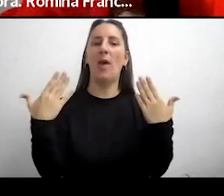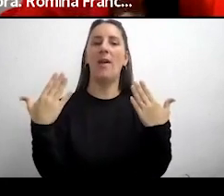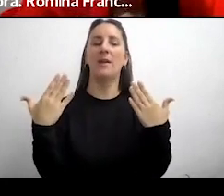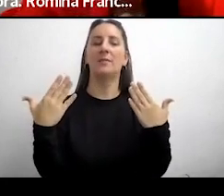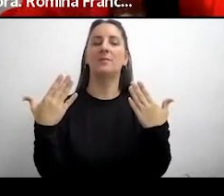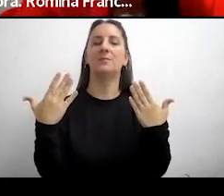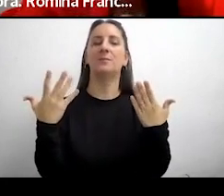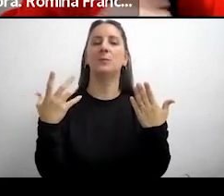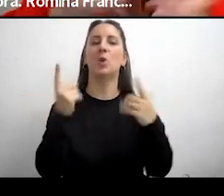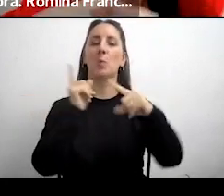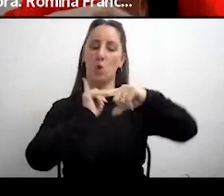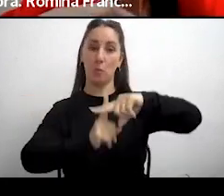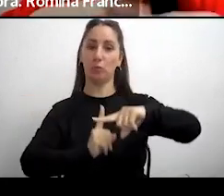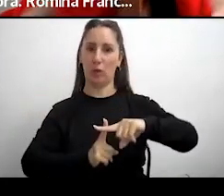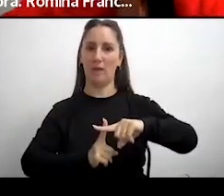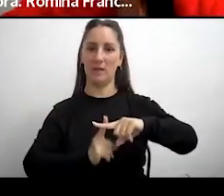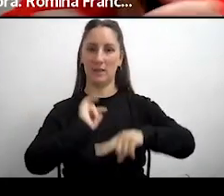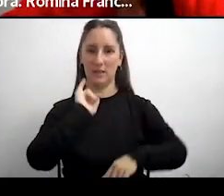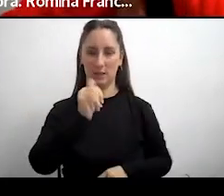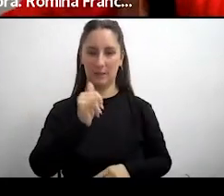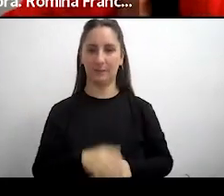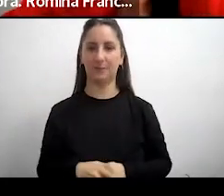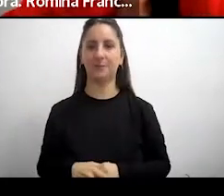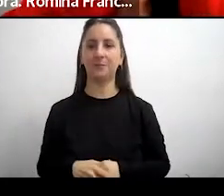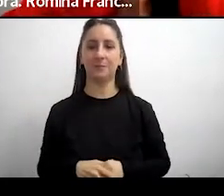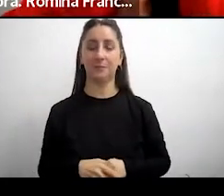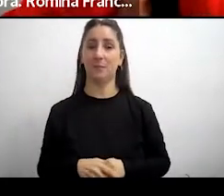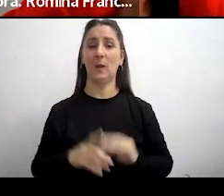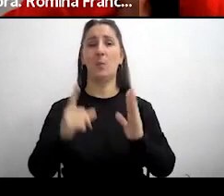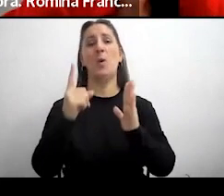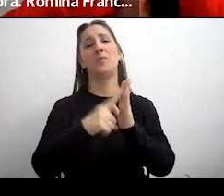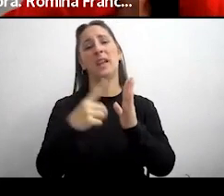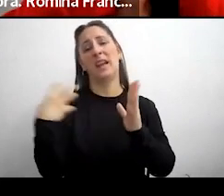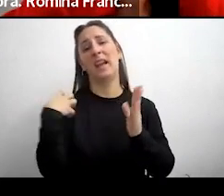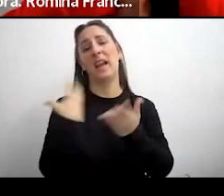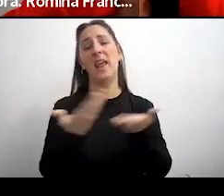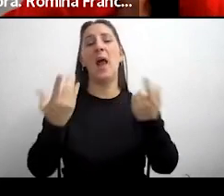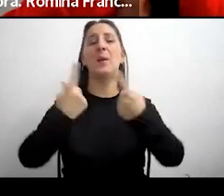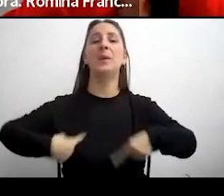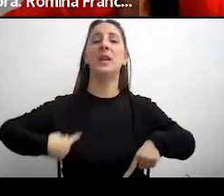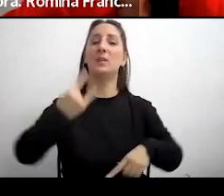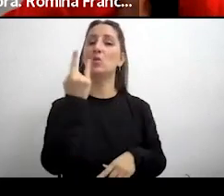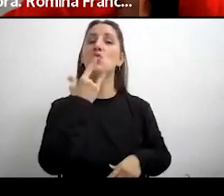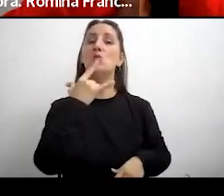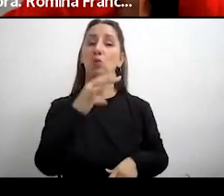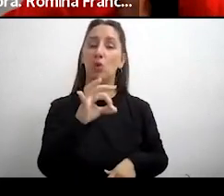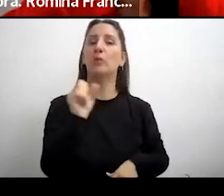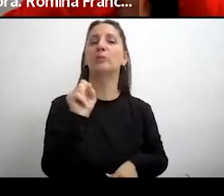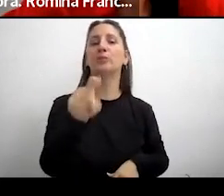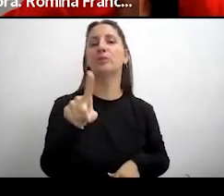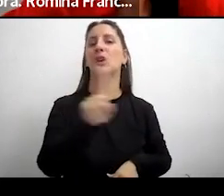tomar como computables, y como regla general los bienes de uso suelen ser los